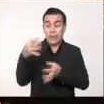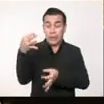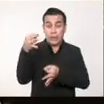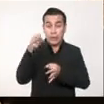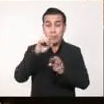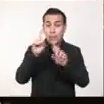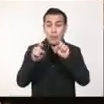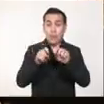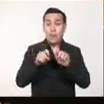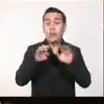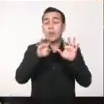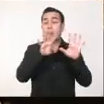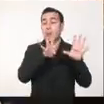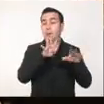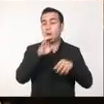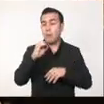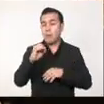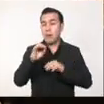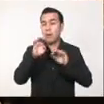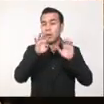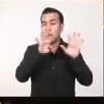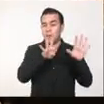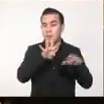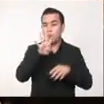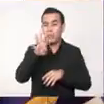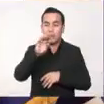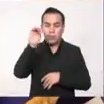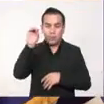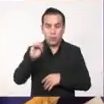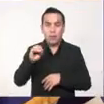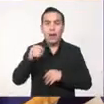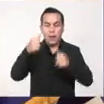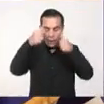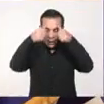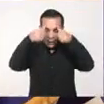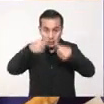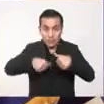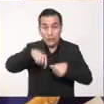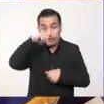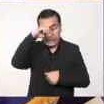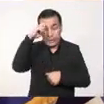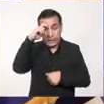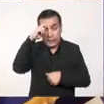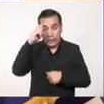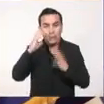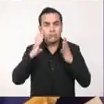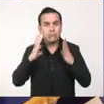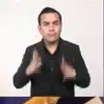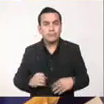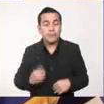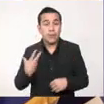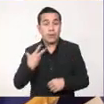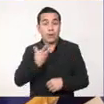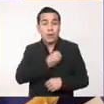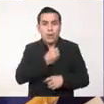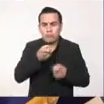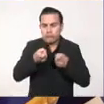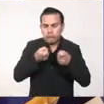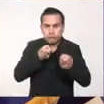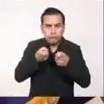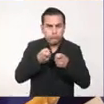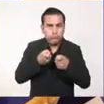un 90, 92, 94% de aprobación, pero eso no ha sido porque nosotros controlemos las